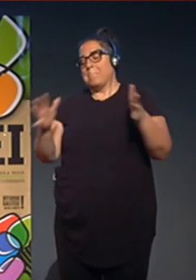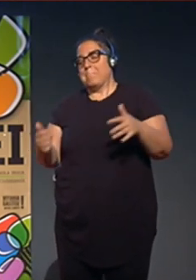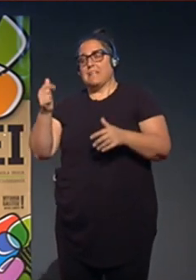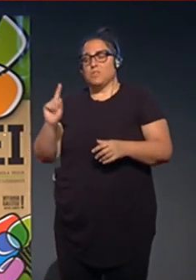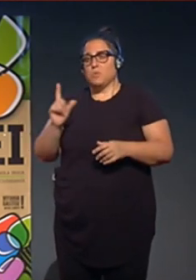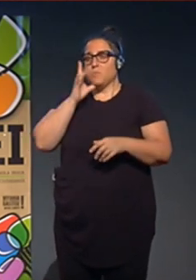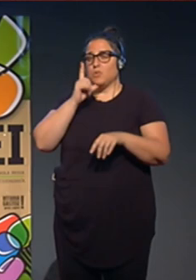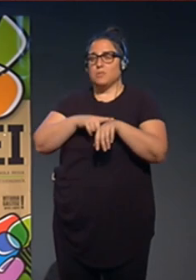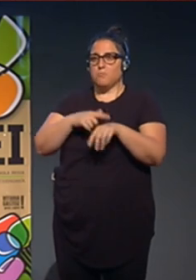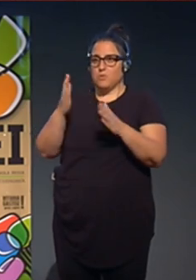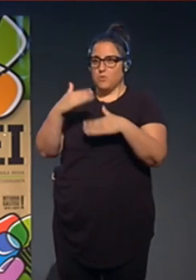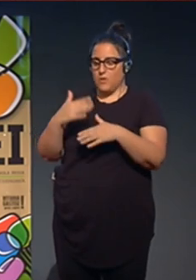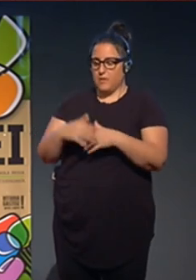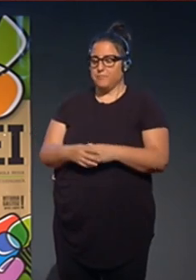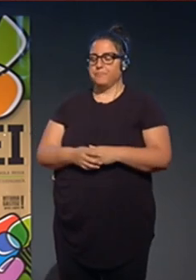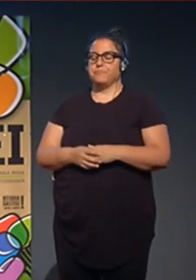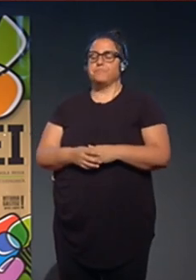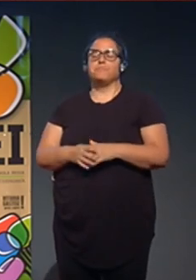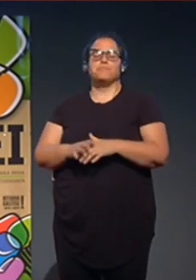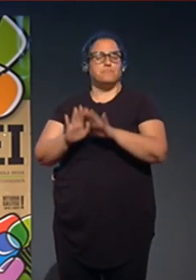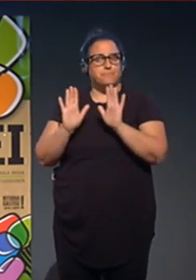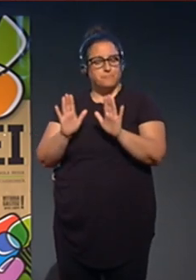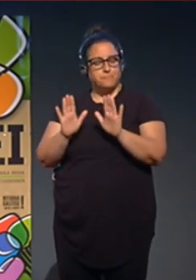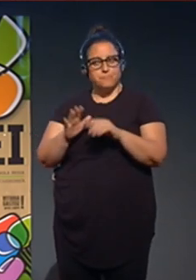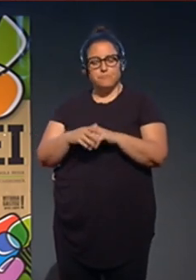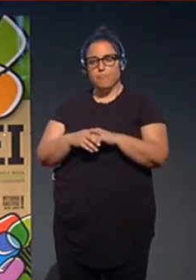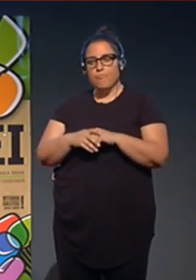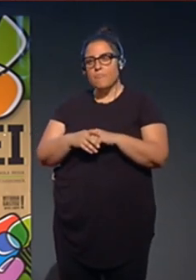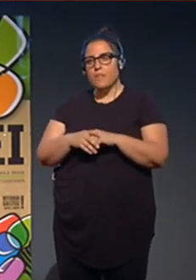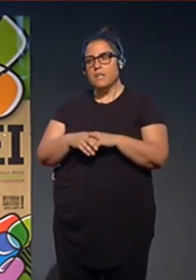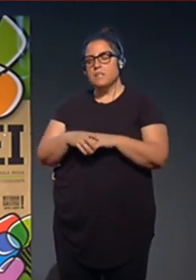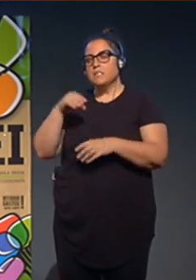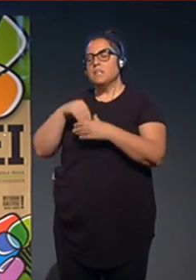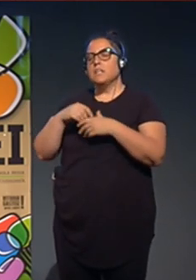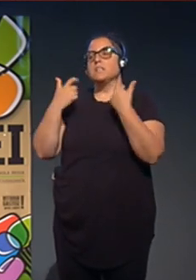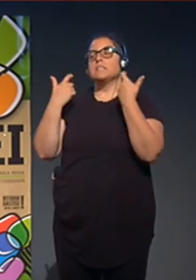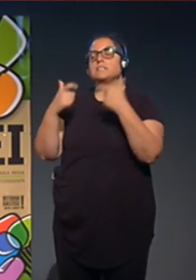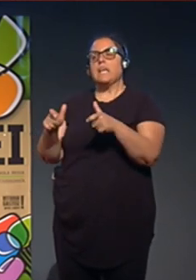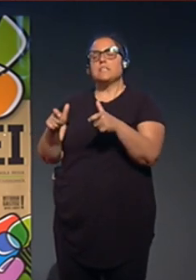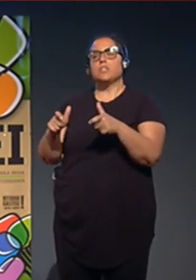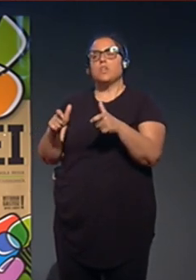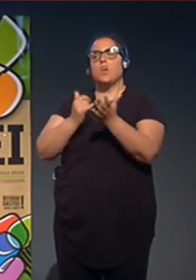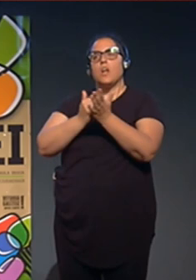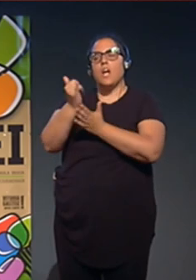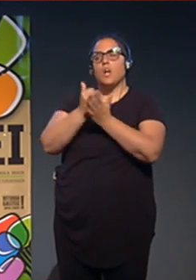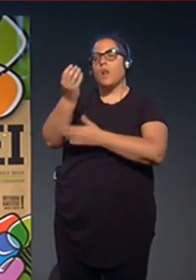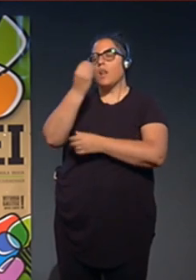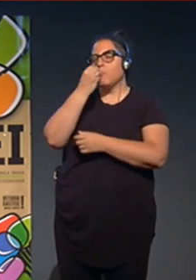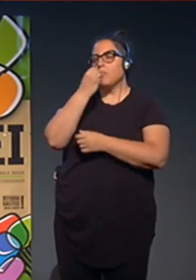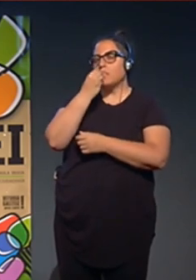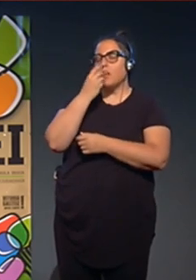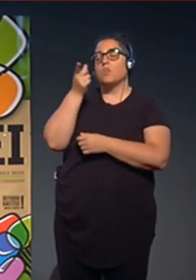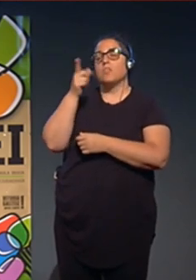tiempo ahora en todo esto dentro del sector agroalimentario pero también en otros sectores qué podemos